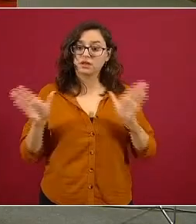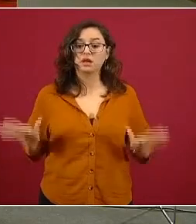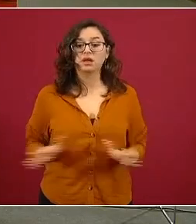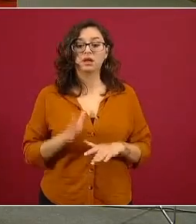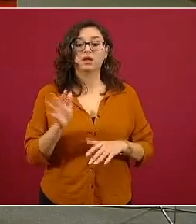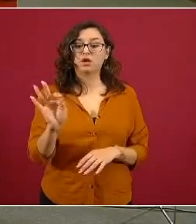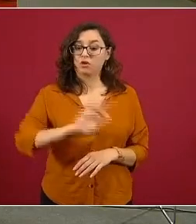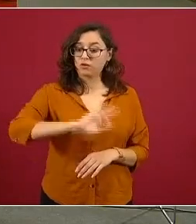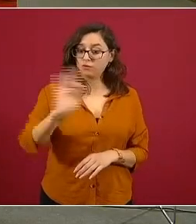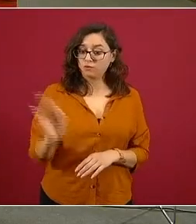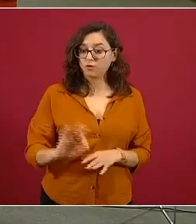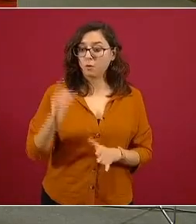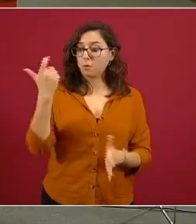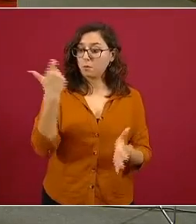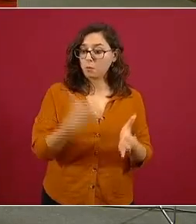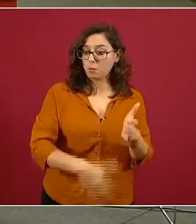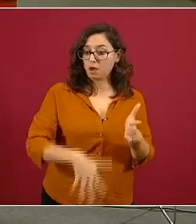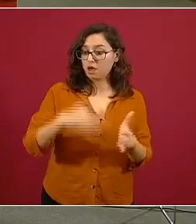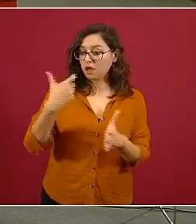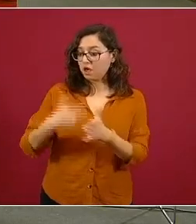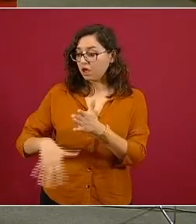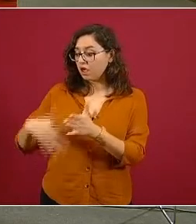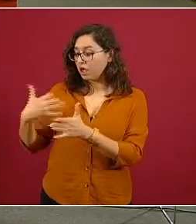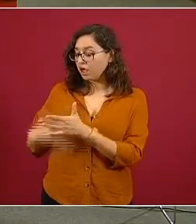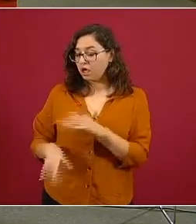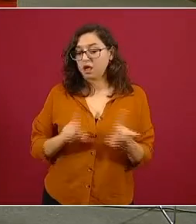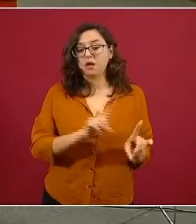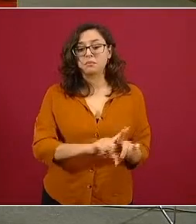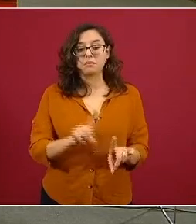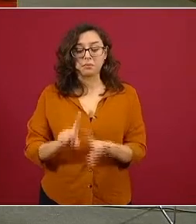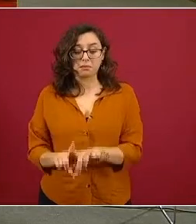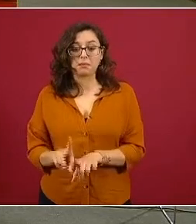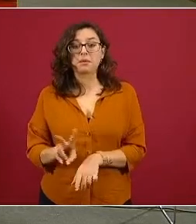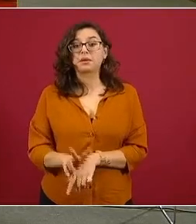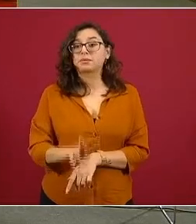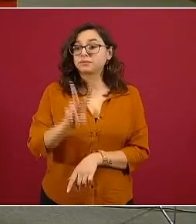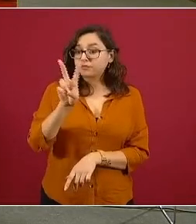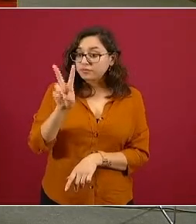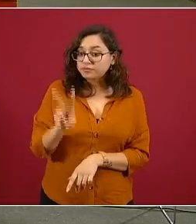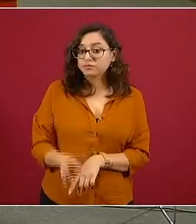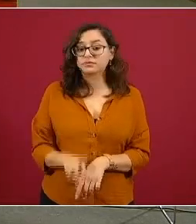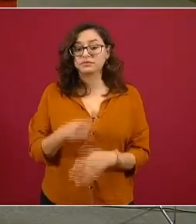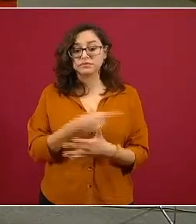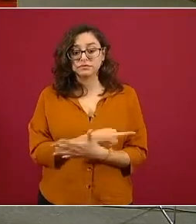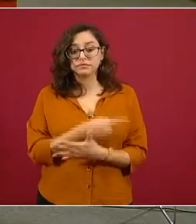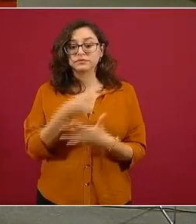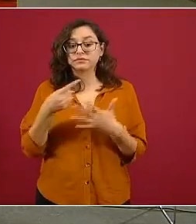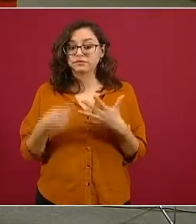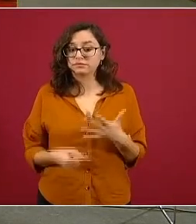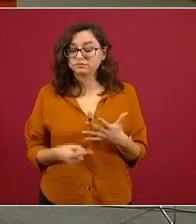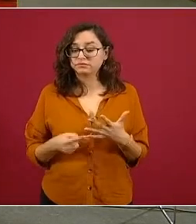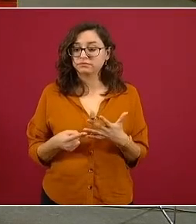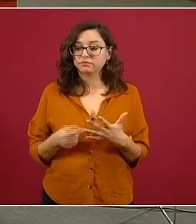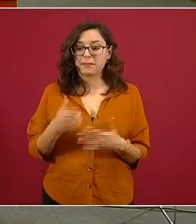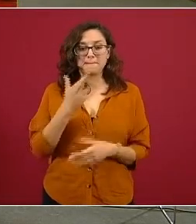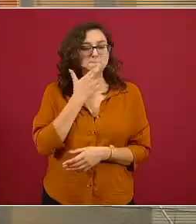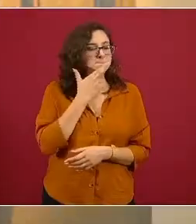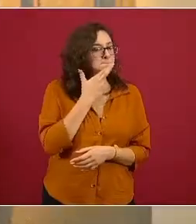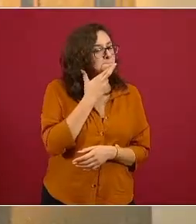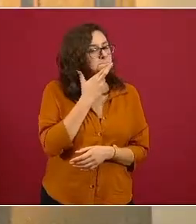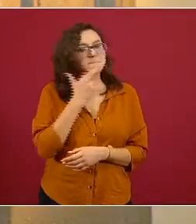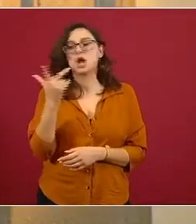y ofertas que hagan sus afiliados y asociados cumplan con el requisito de estar entre las